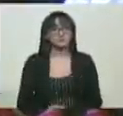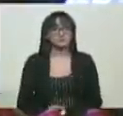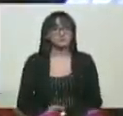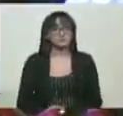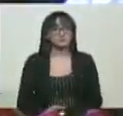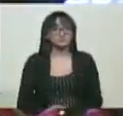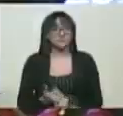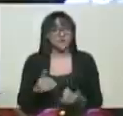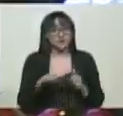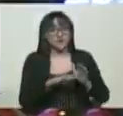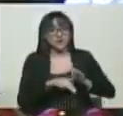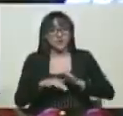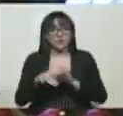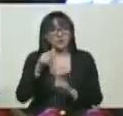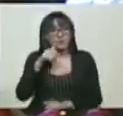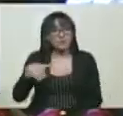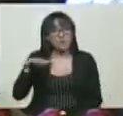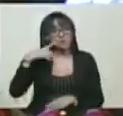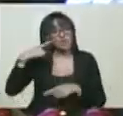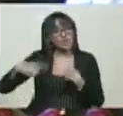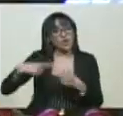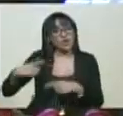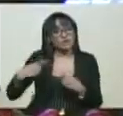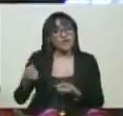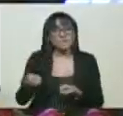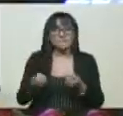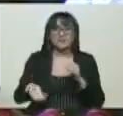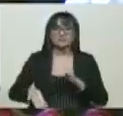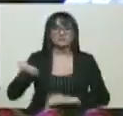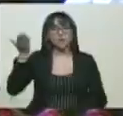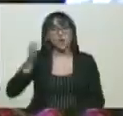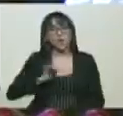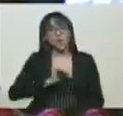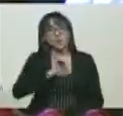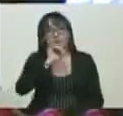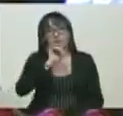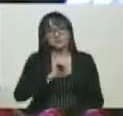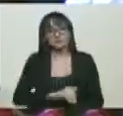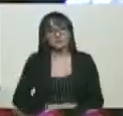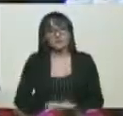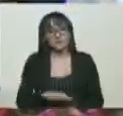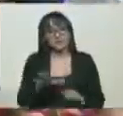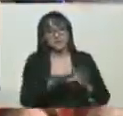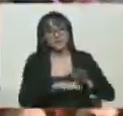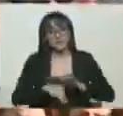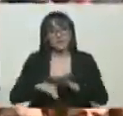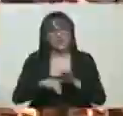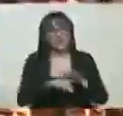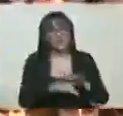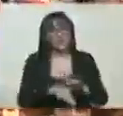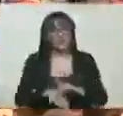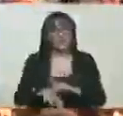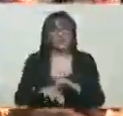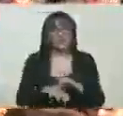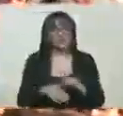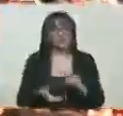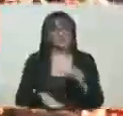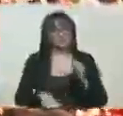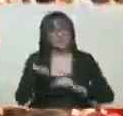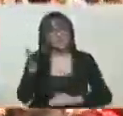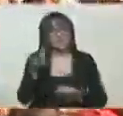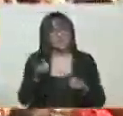están robando al pueblo todos los días con los precios especulativos de los ladrones, criminales,